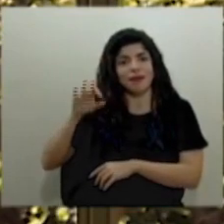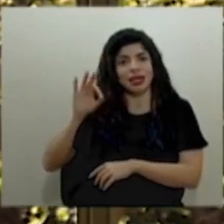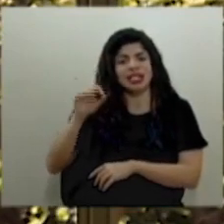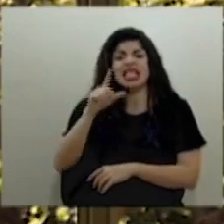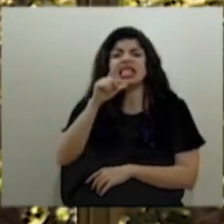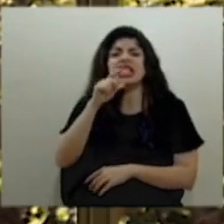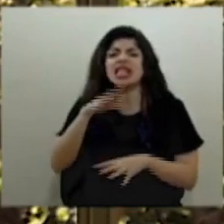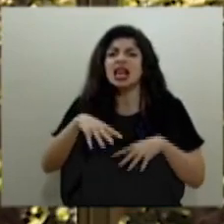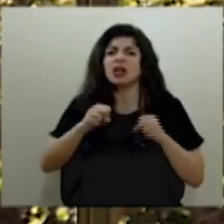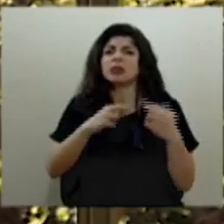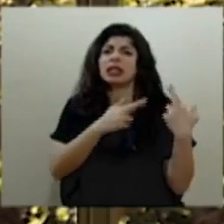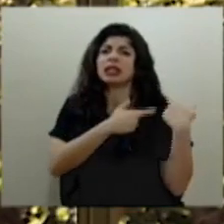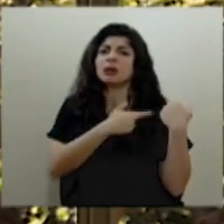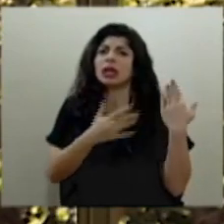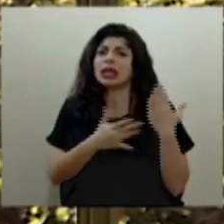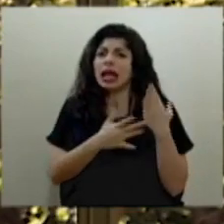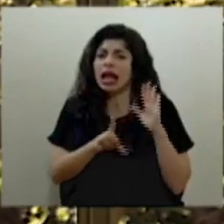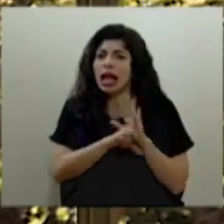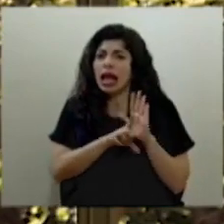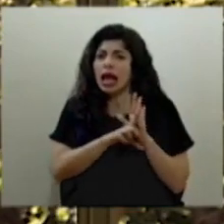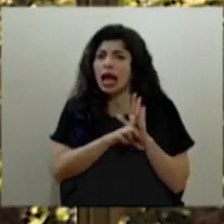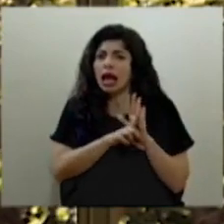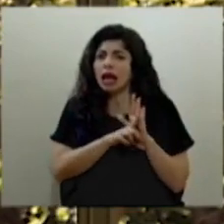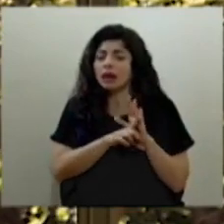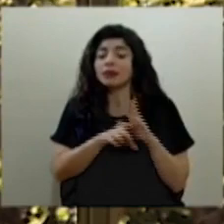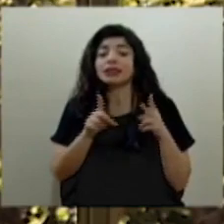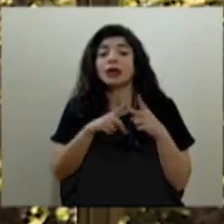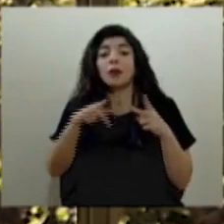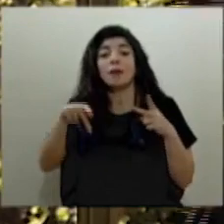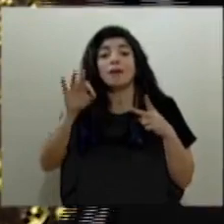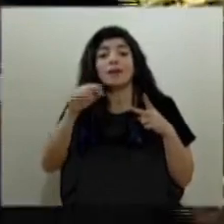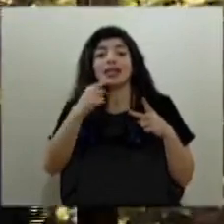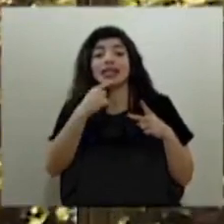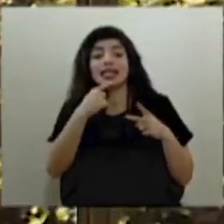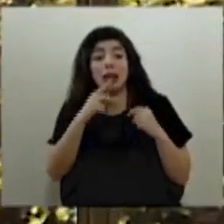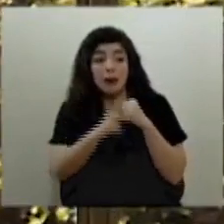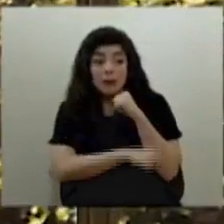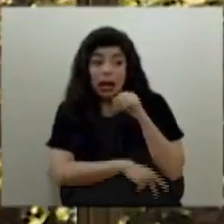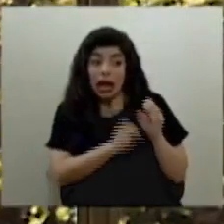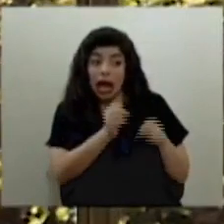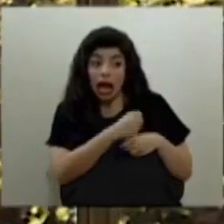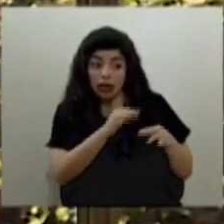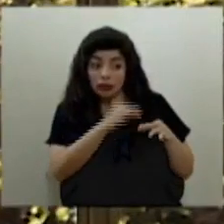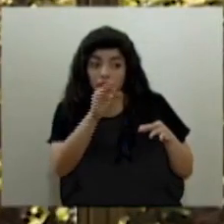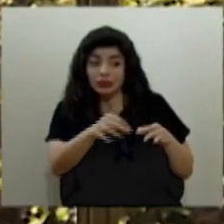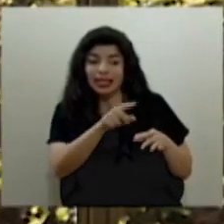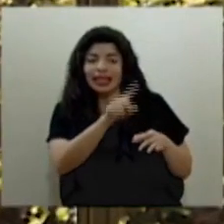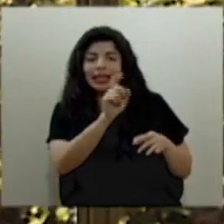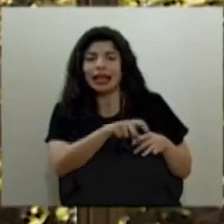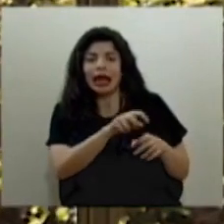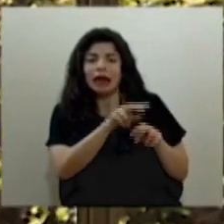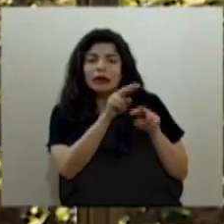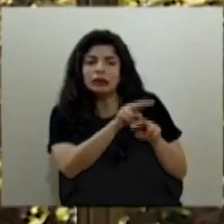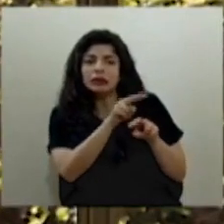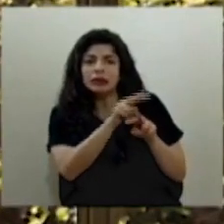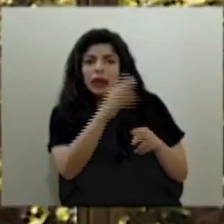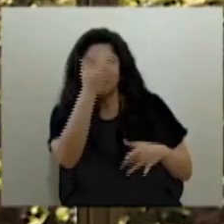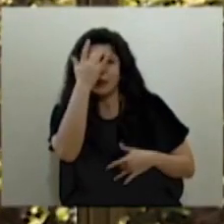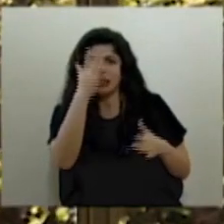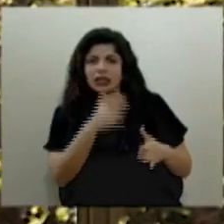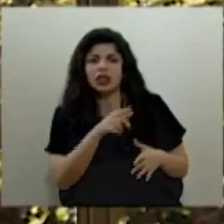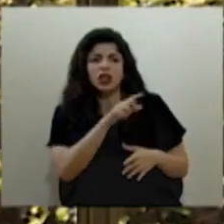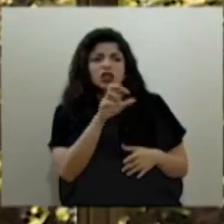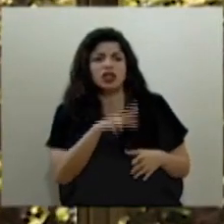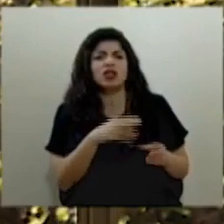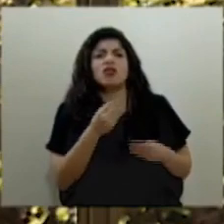técnica y legal de esta decisión que tomamos? En segundo lugar, Pfizer dice que el país que haga esto tiene que tener un sistema de seguimiento para los pacientes. ¿Qué estudios